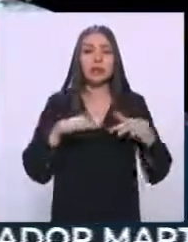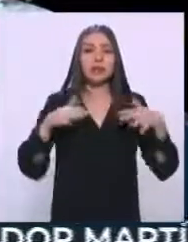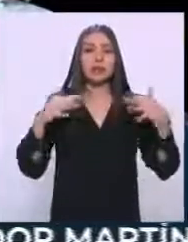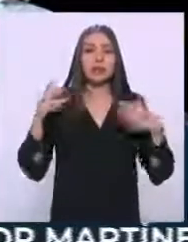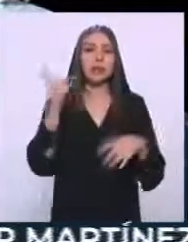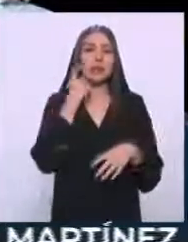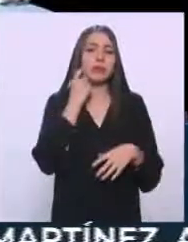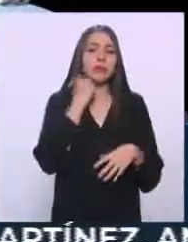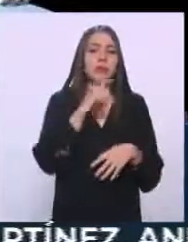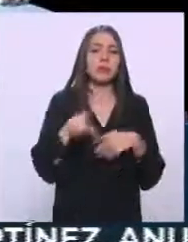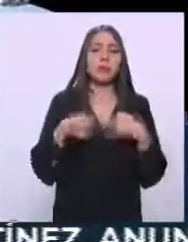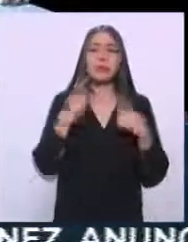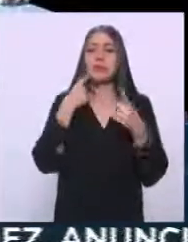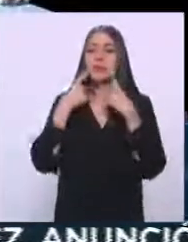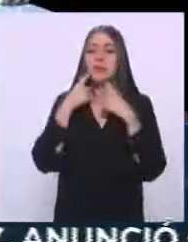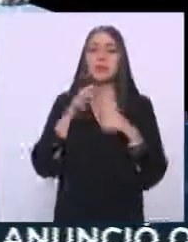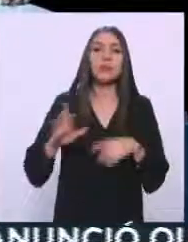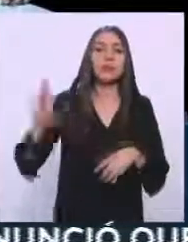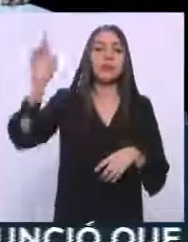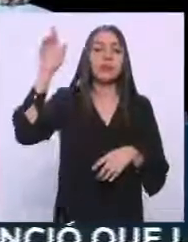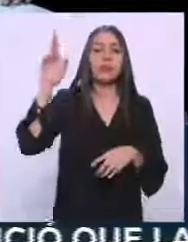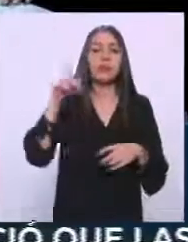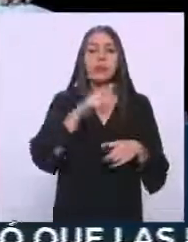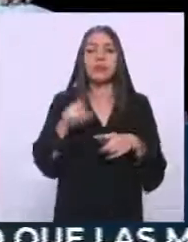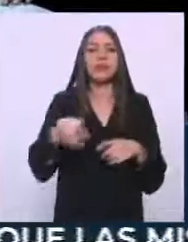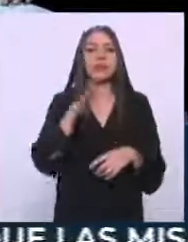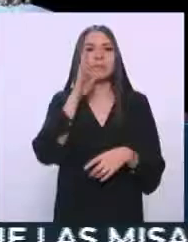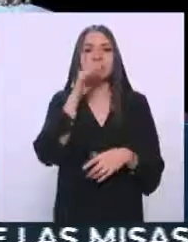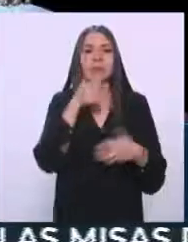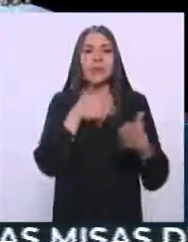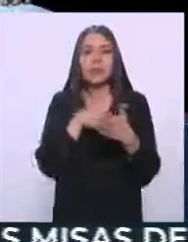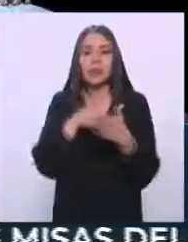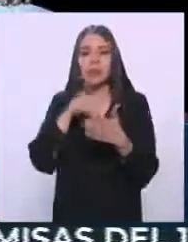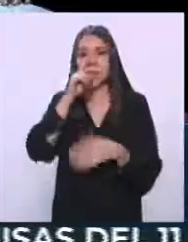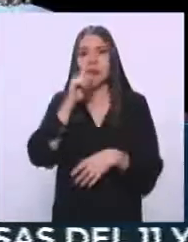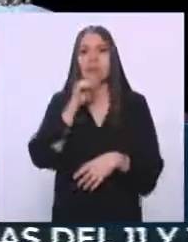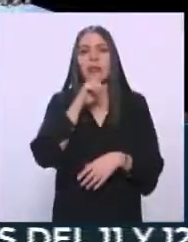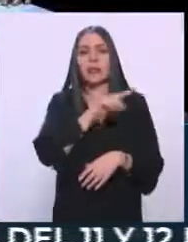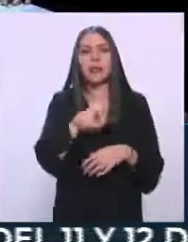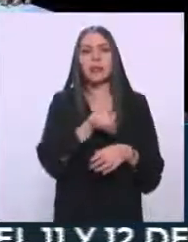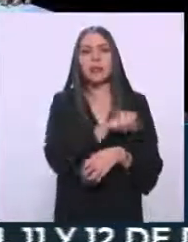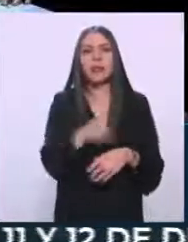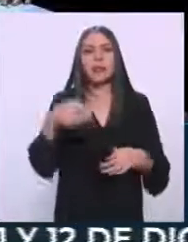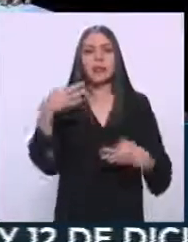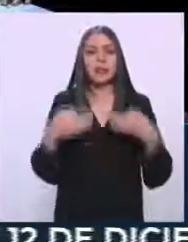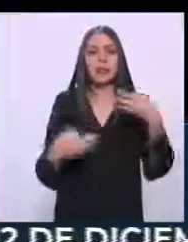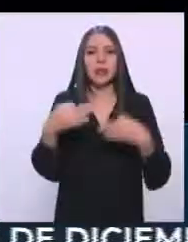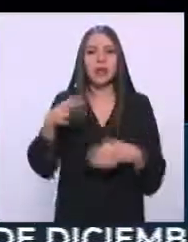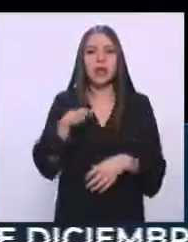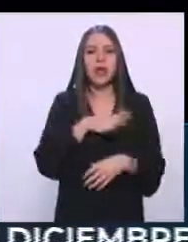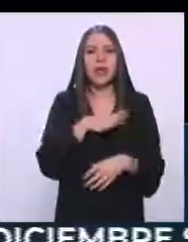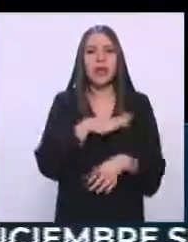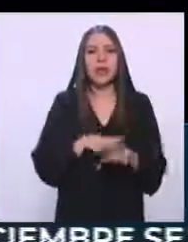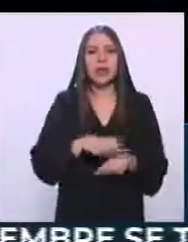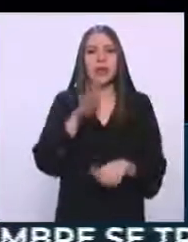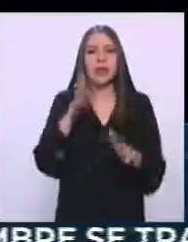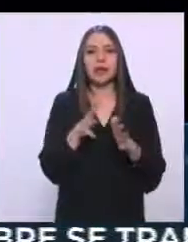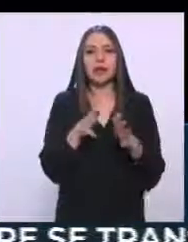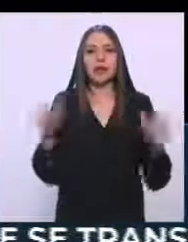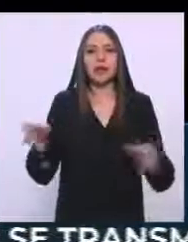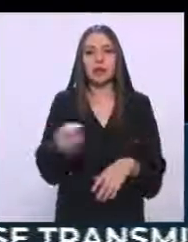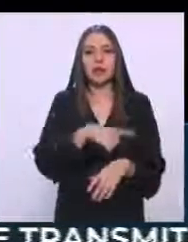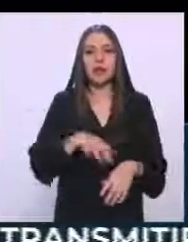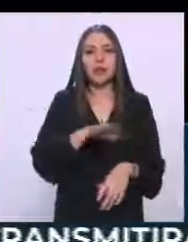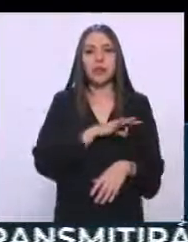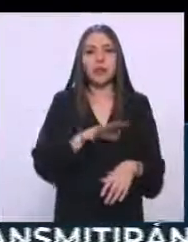son centrales en el país, sino que también por la existencia de un tribunal constitucional que tiene una amplia